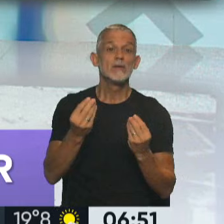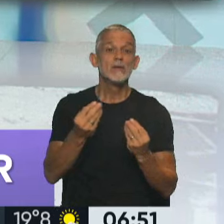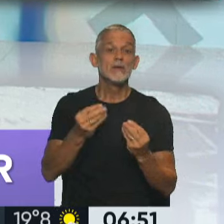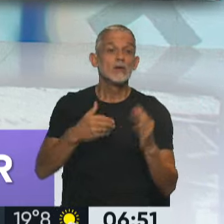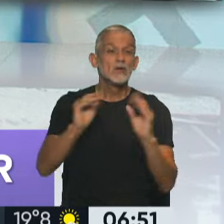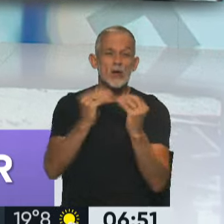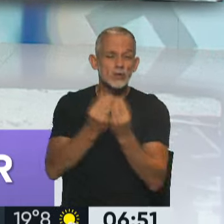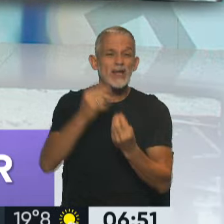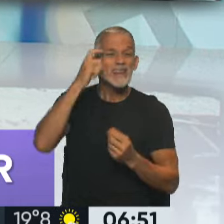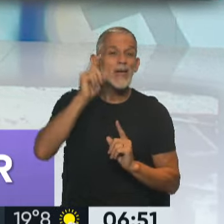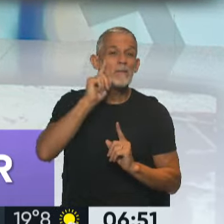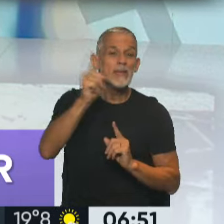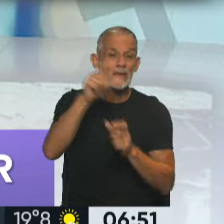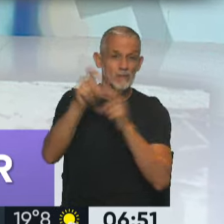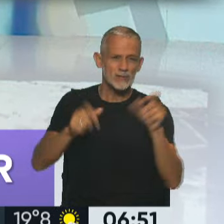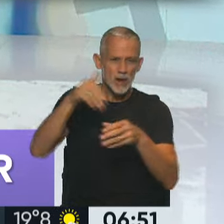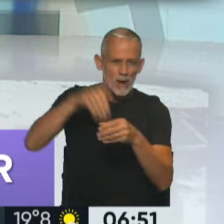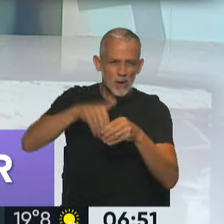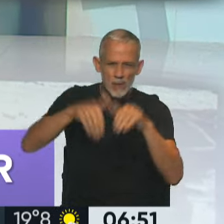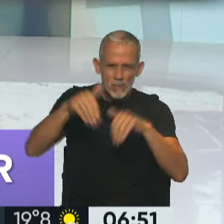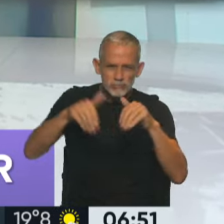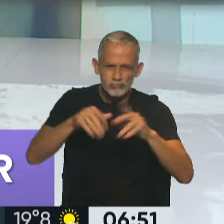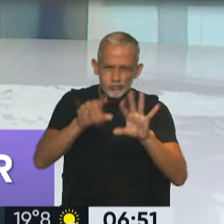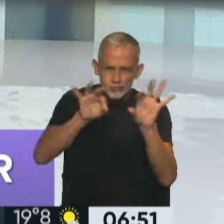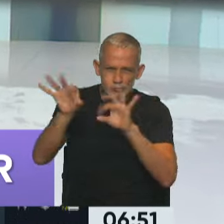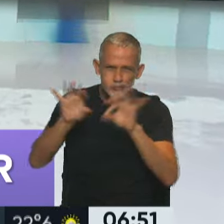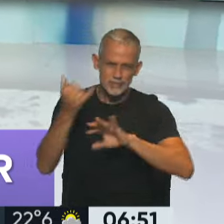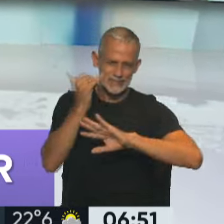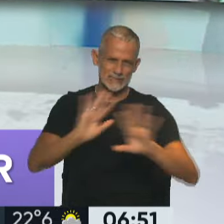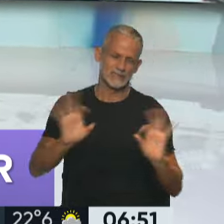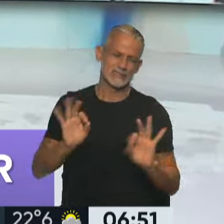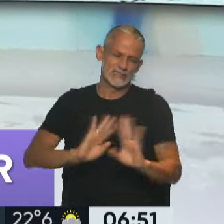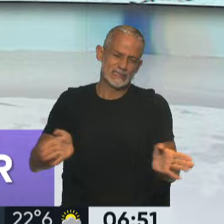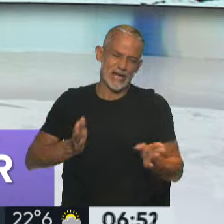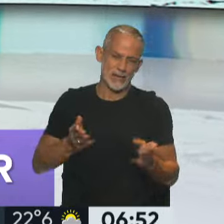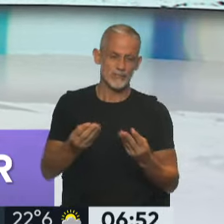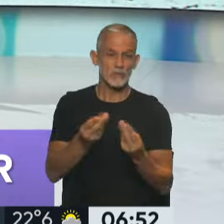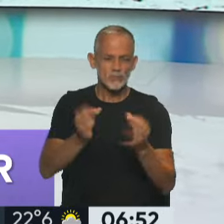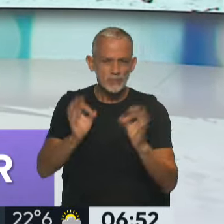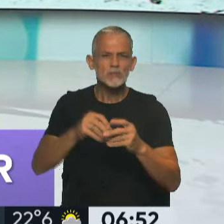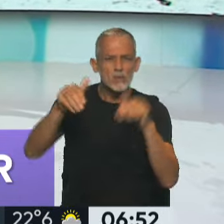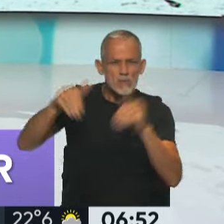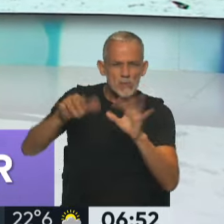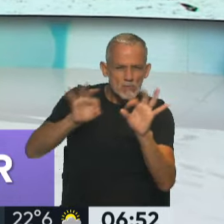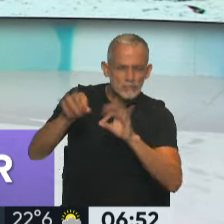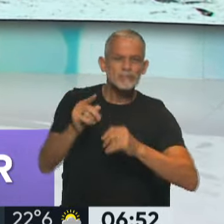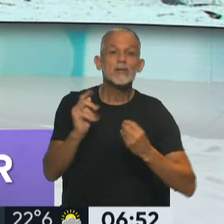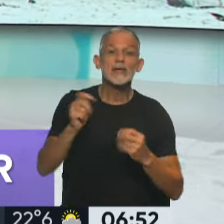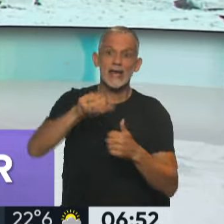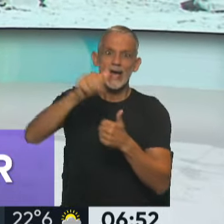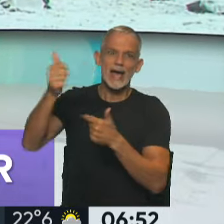10.000 miembros votantes son los que han decidido, ya todas las votaciones están cerradas, quiénes serán los ganadores de los